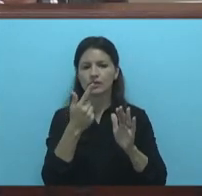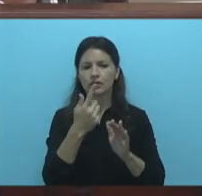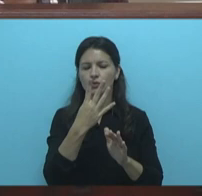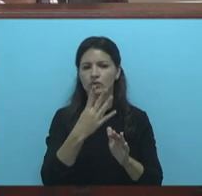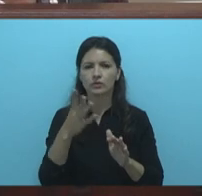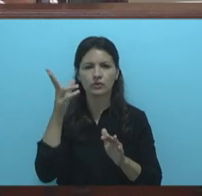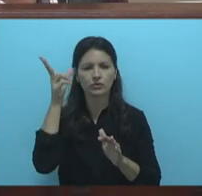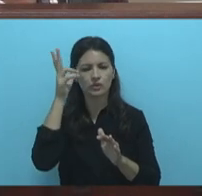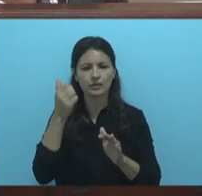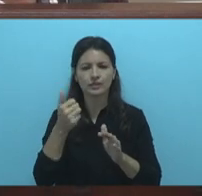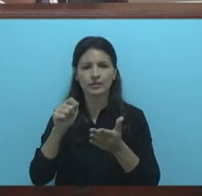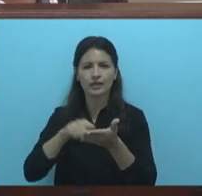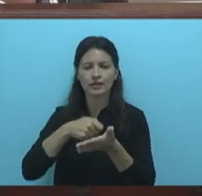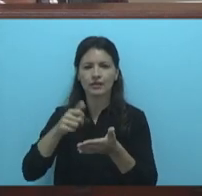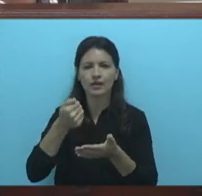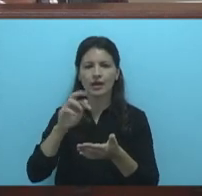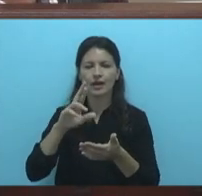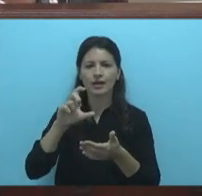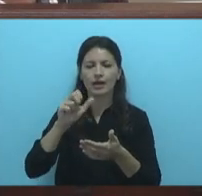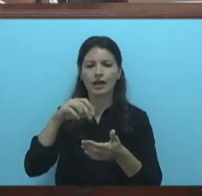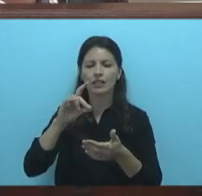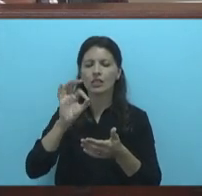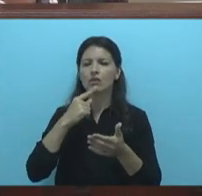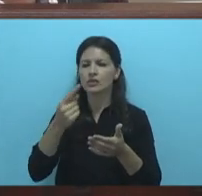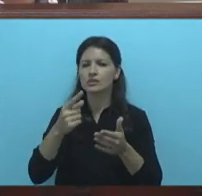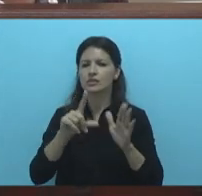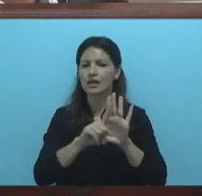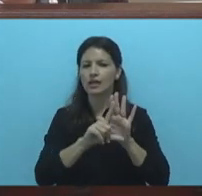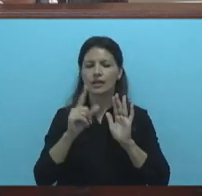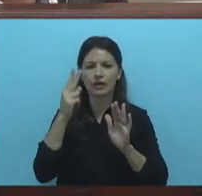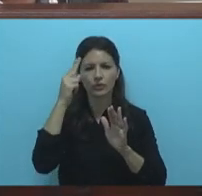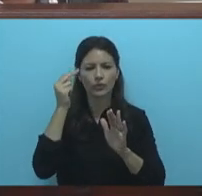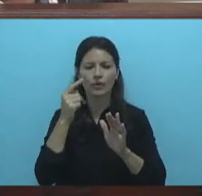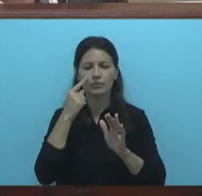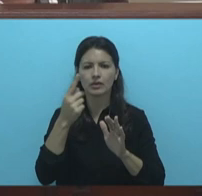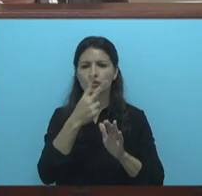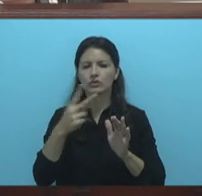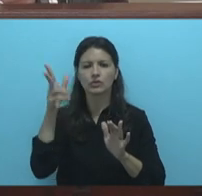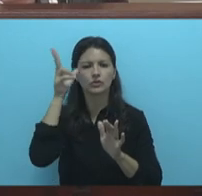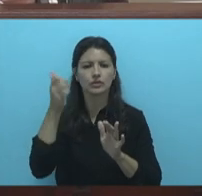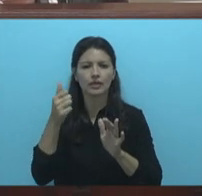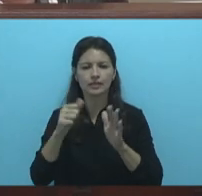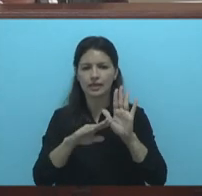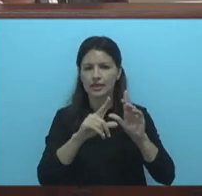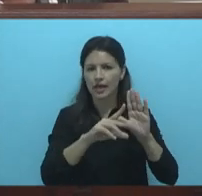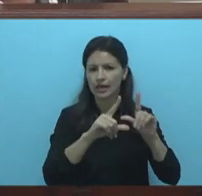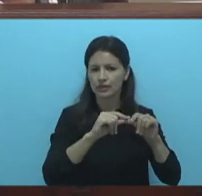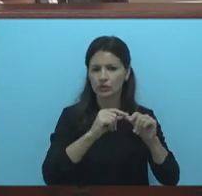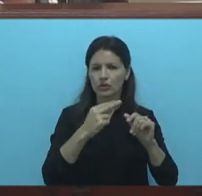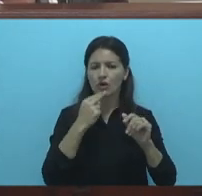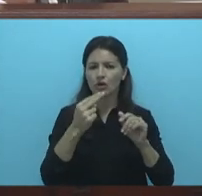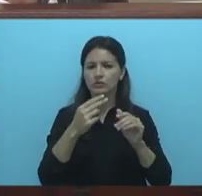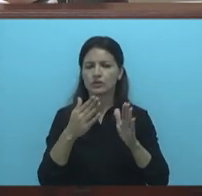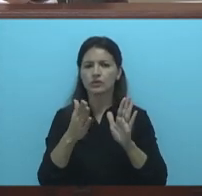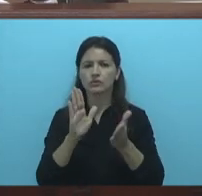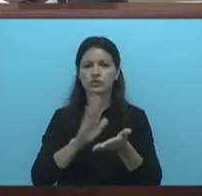46.786 de la diputada Arcando, por el cual se modifica el artículo número 11 de la ley 9.286, estatuto y escalafón del personal